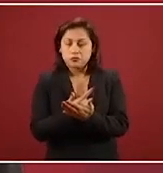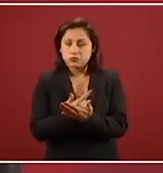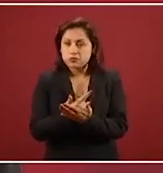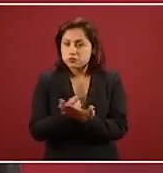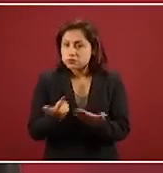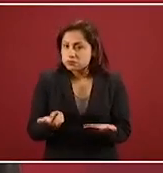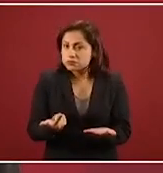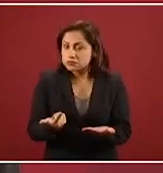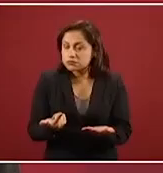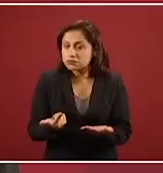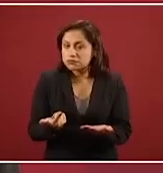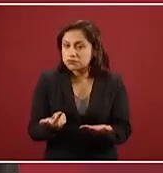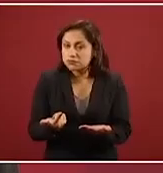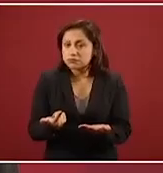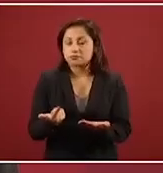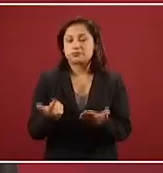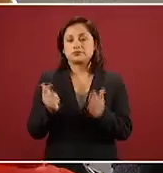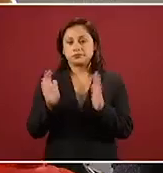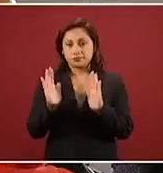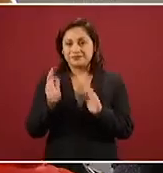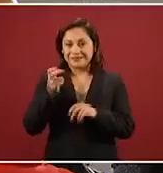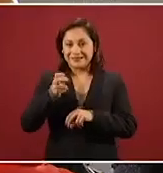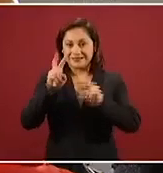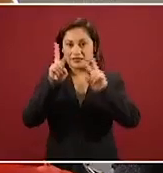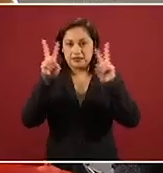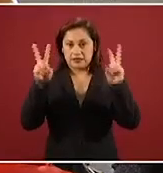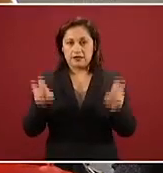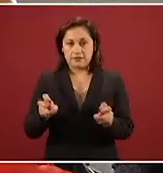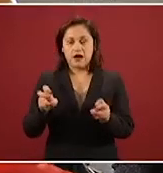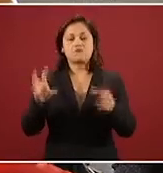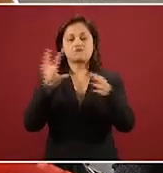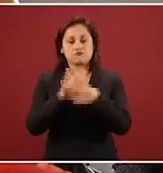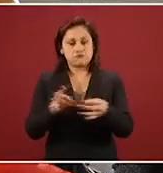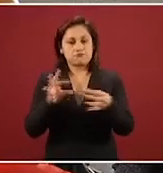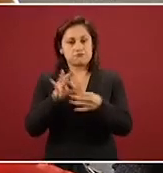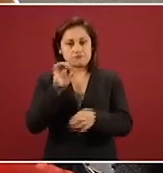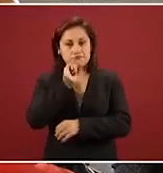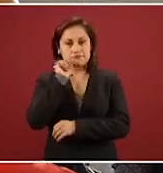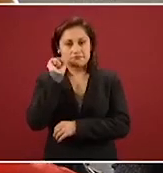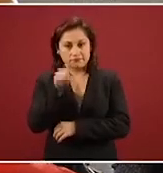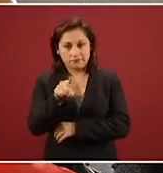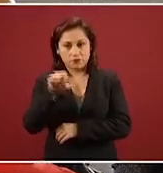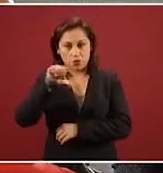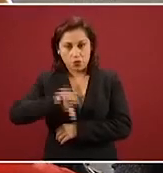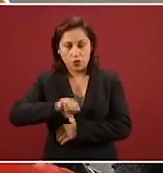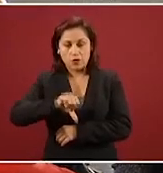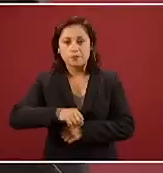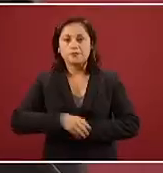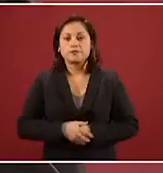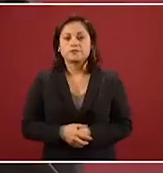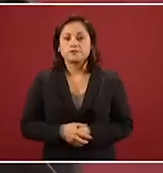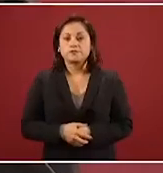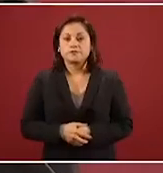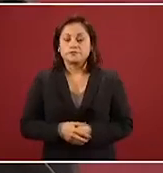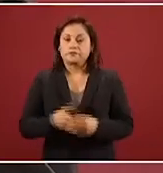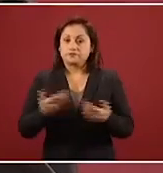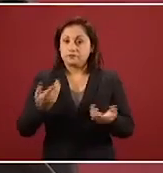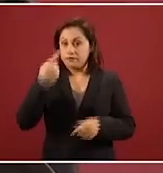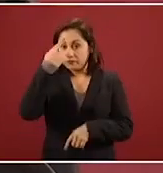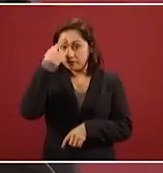Entonces vamos a tratar este tema y el propósito es de que se paguen los